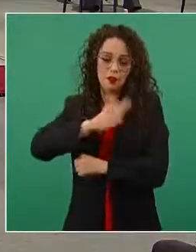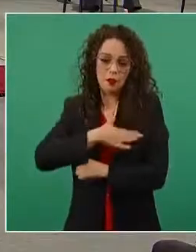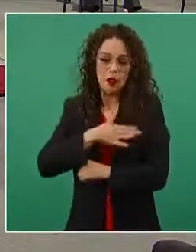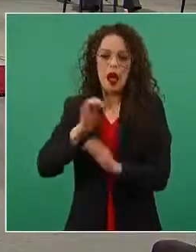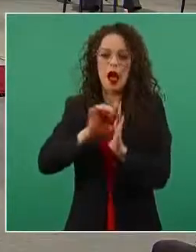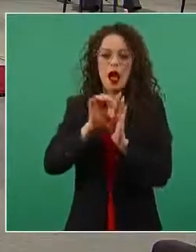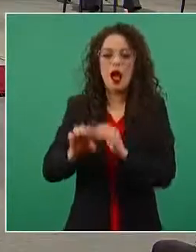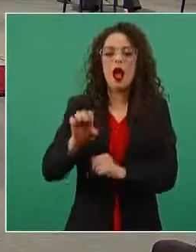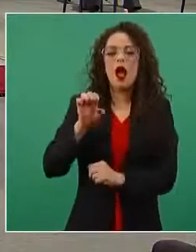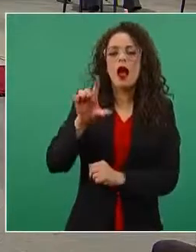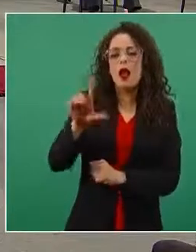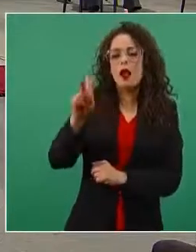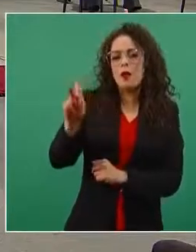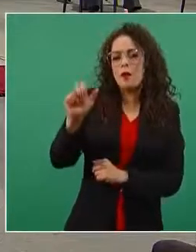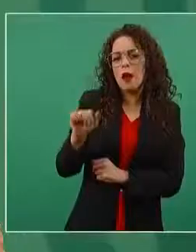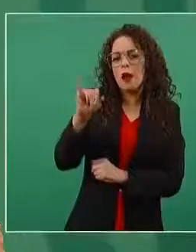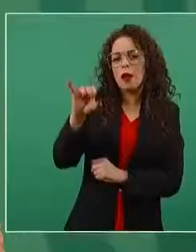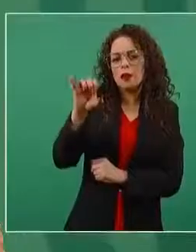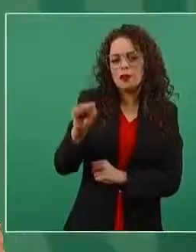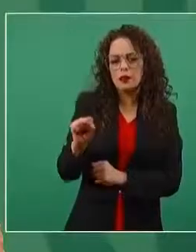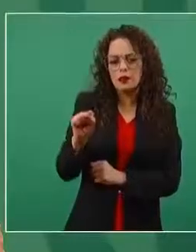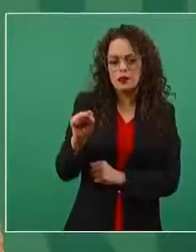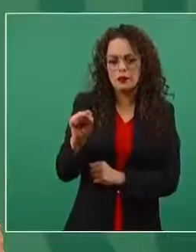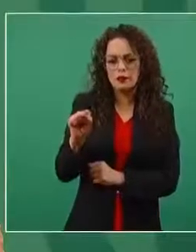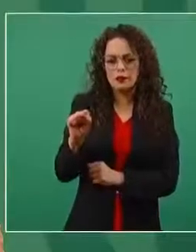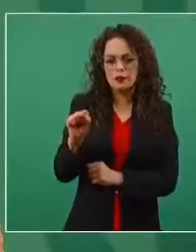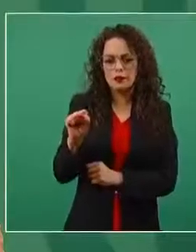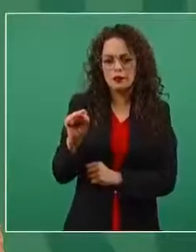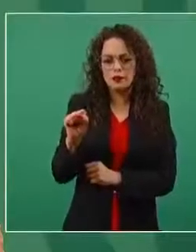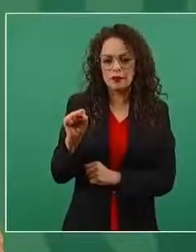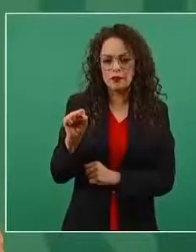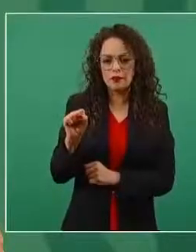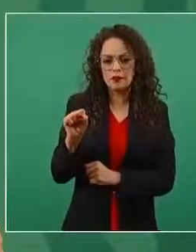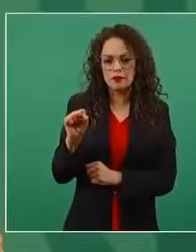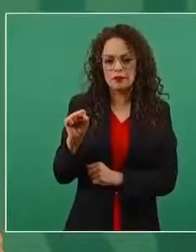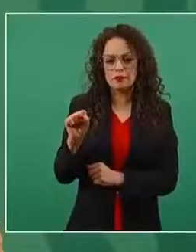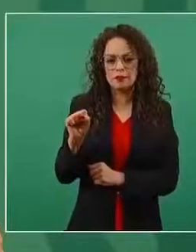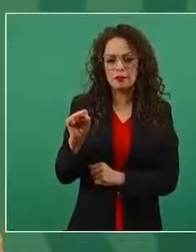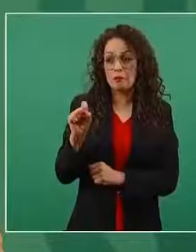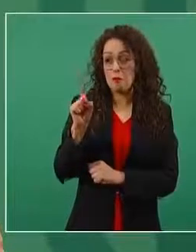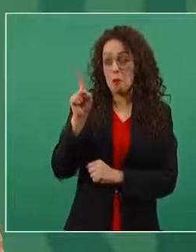periódico en apariencia